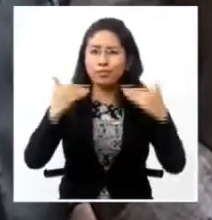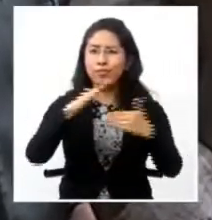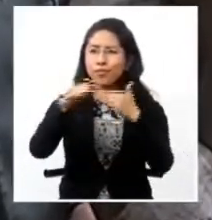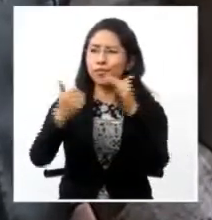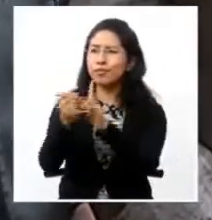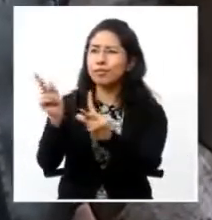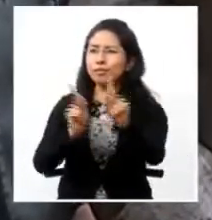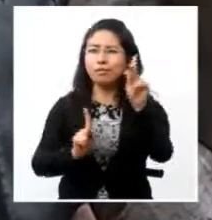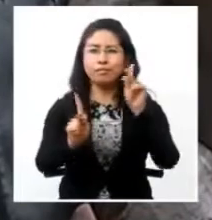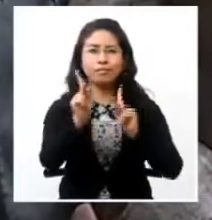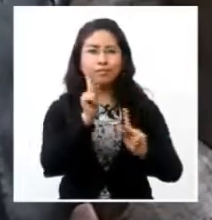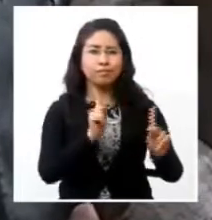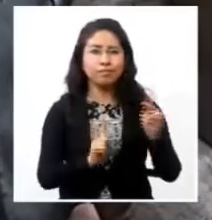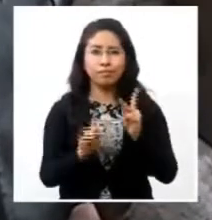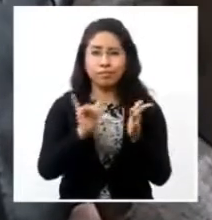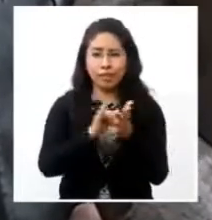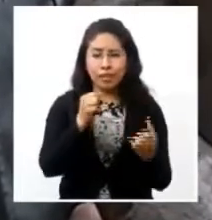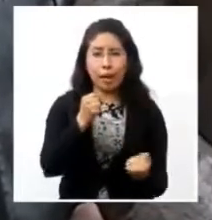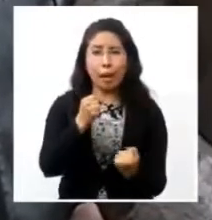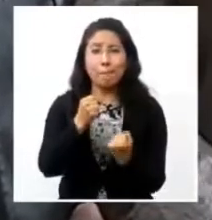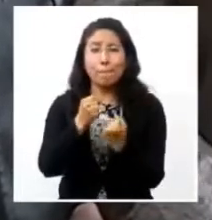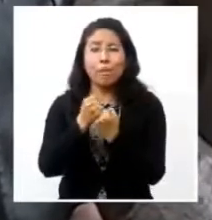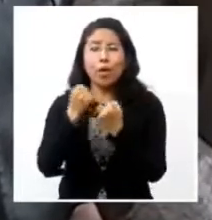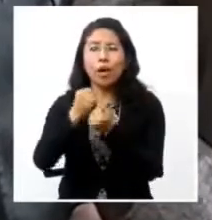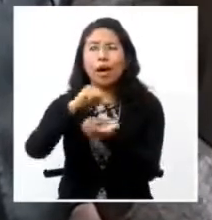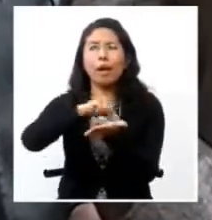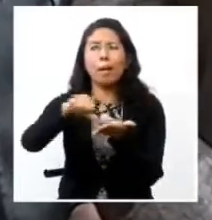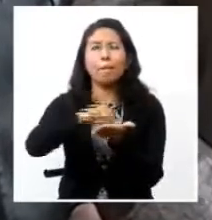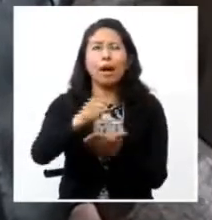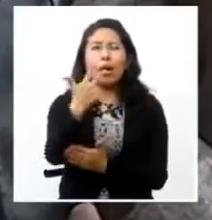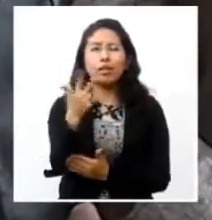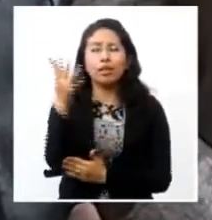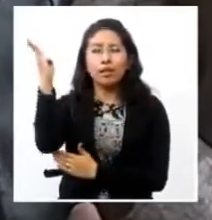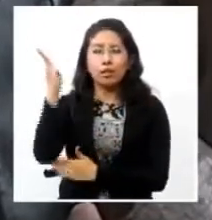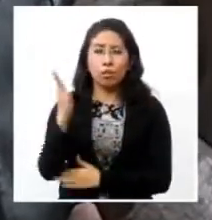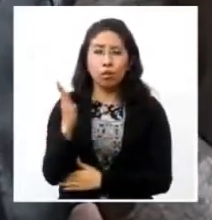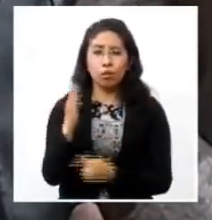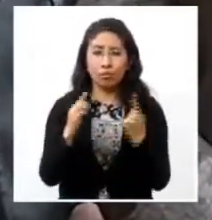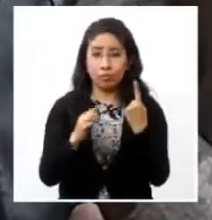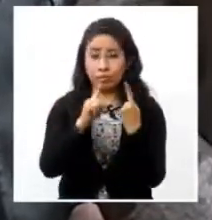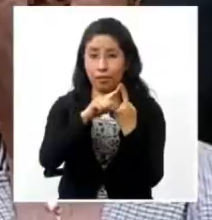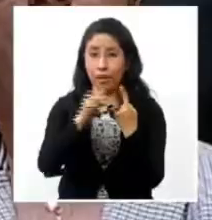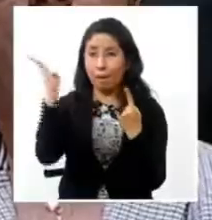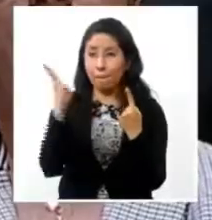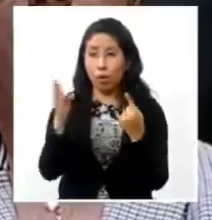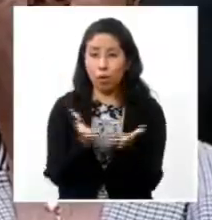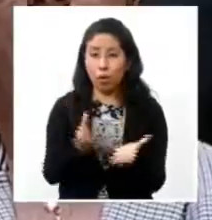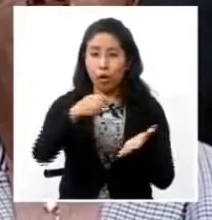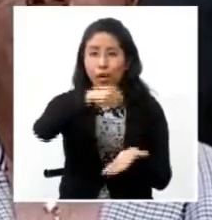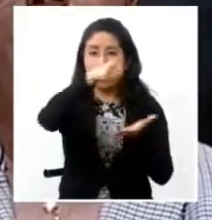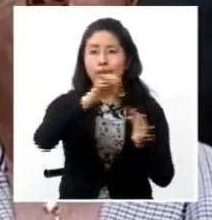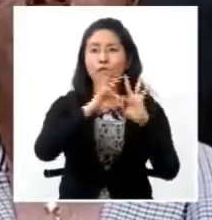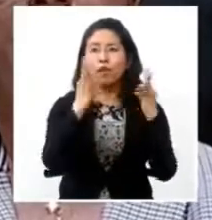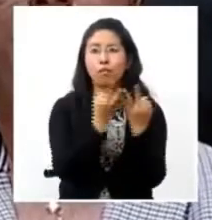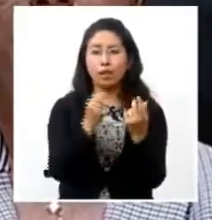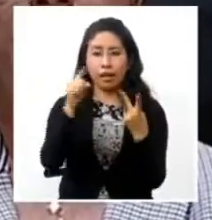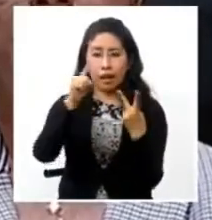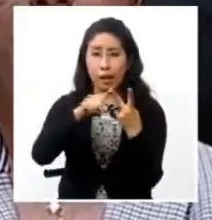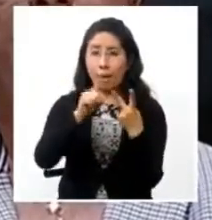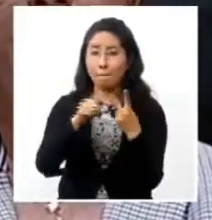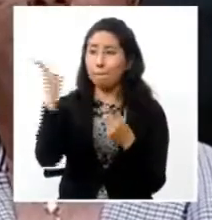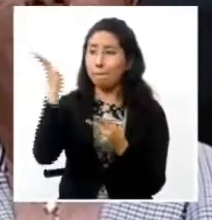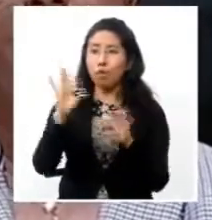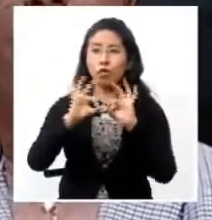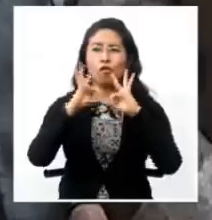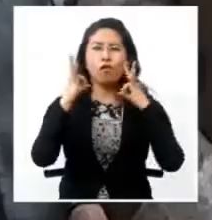las personas que apoyaron el pago de los tres bonos: el bono canasta familiar, el bono familia y el